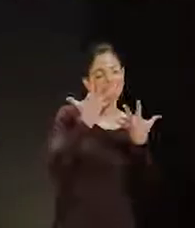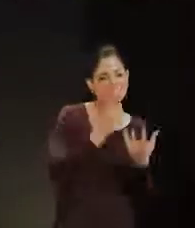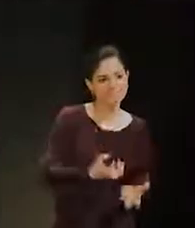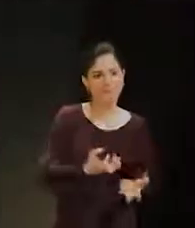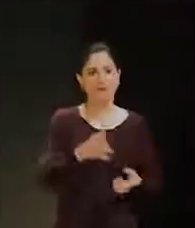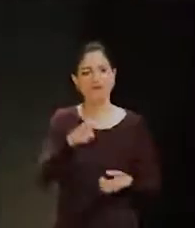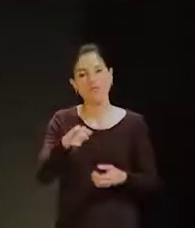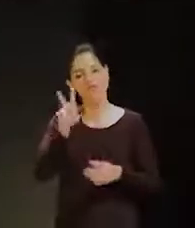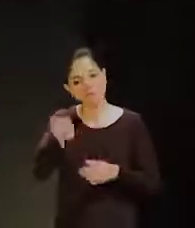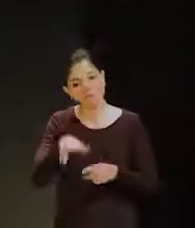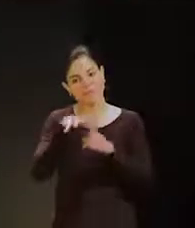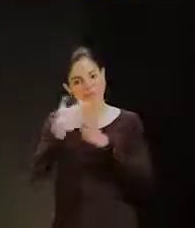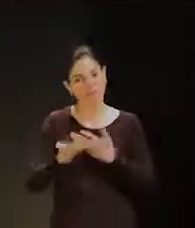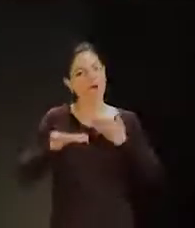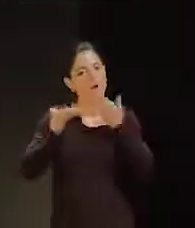y eso